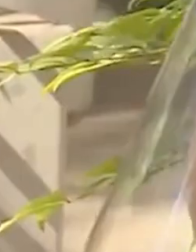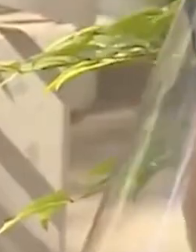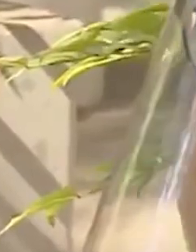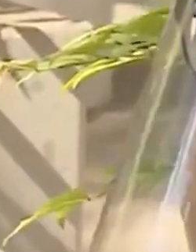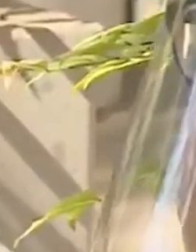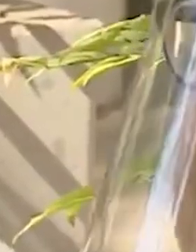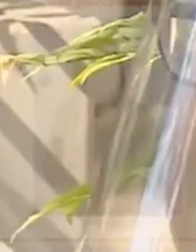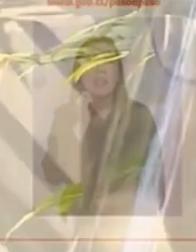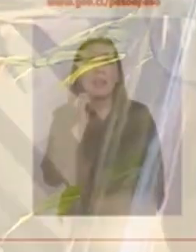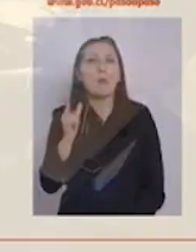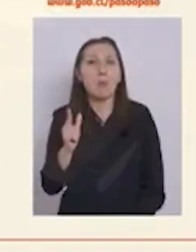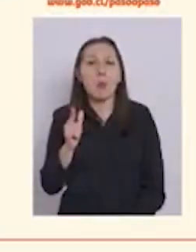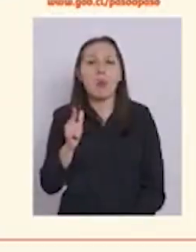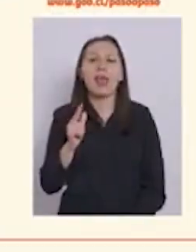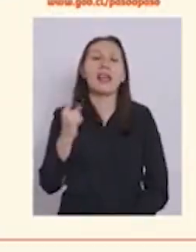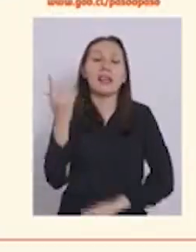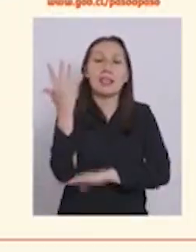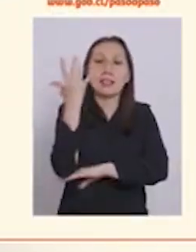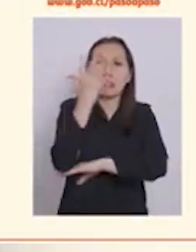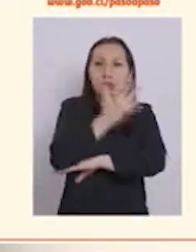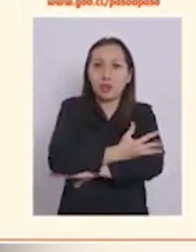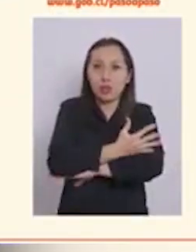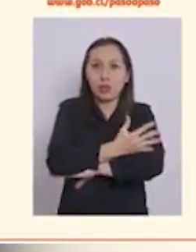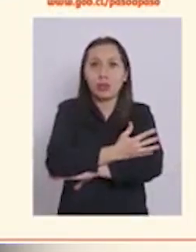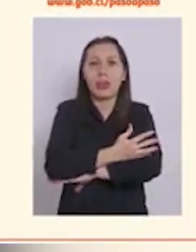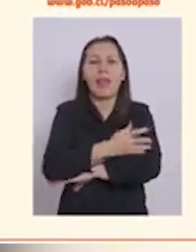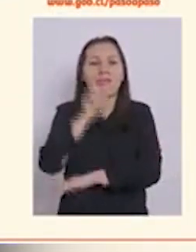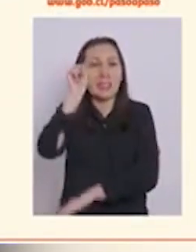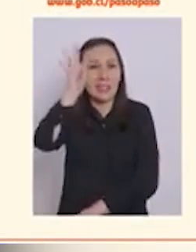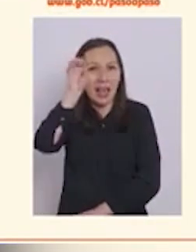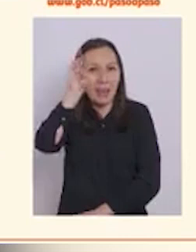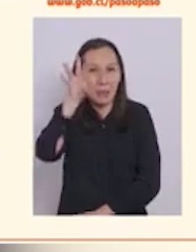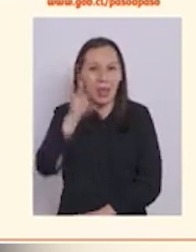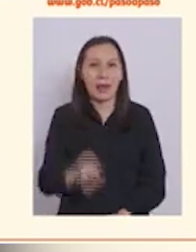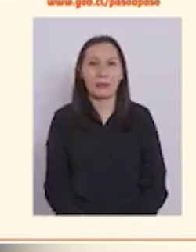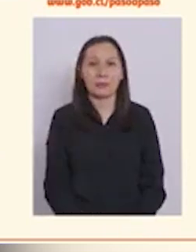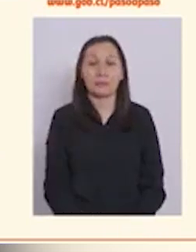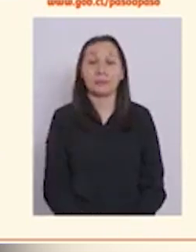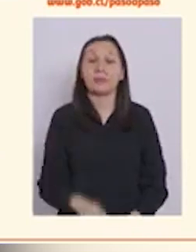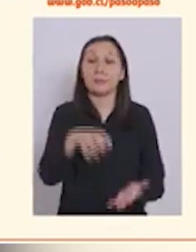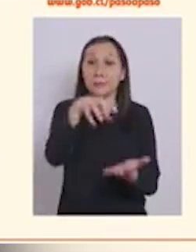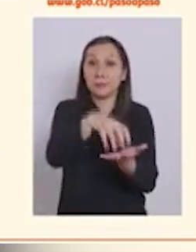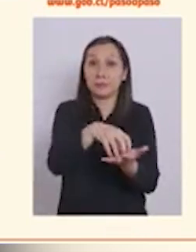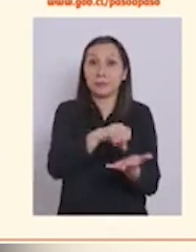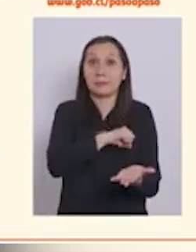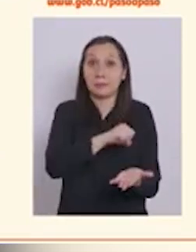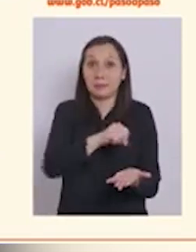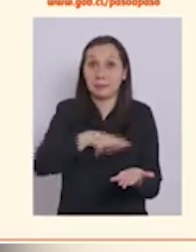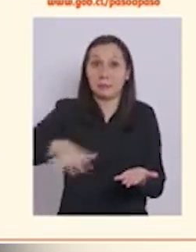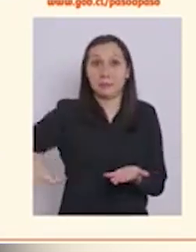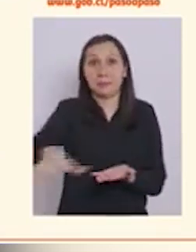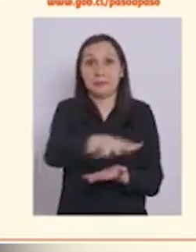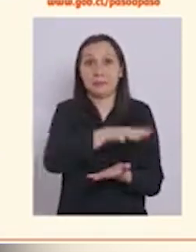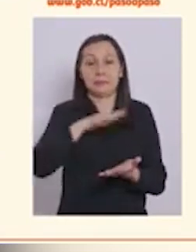quilpué quillota y villa alemana en la región metropolitana